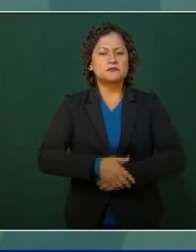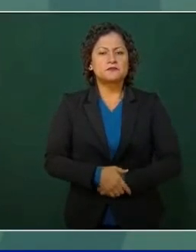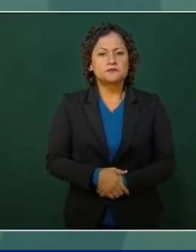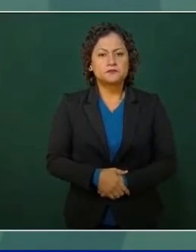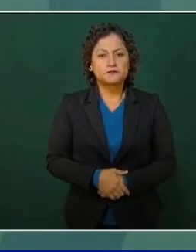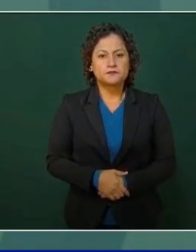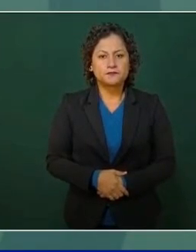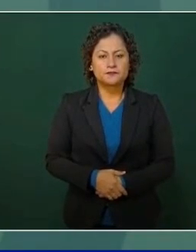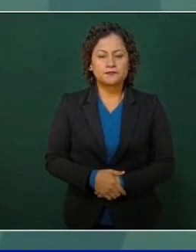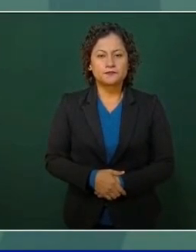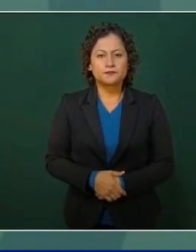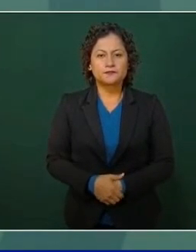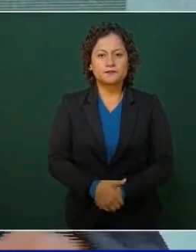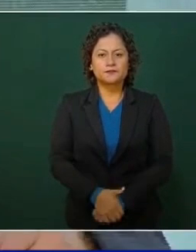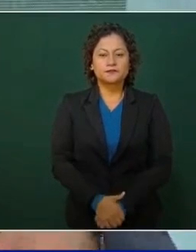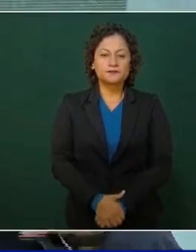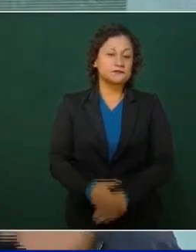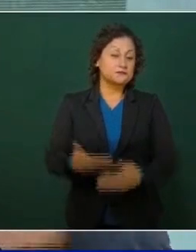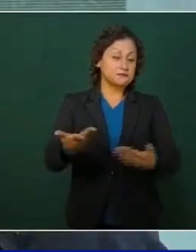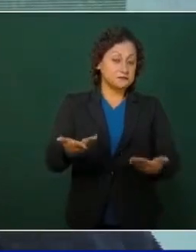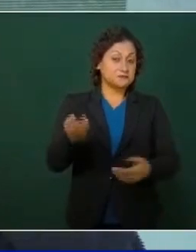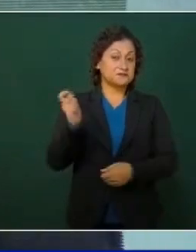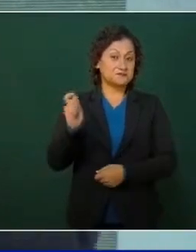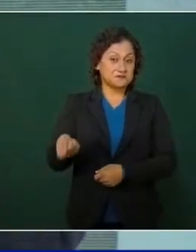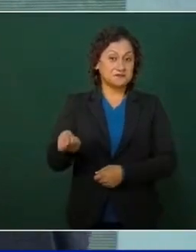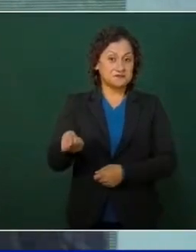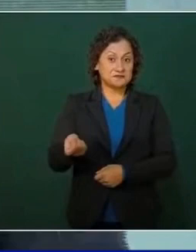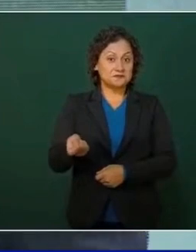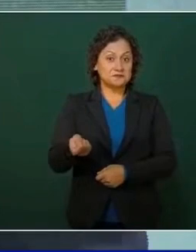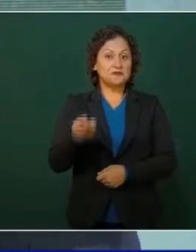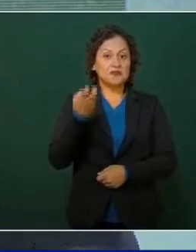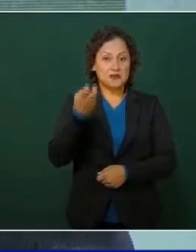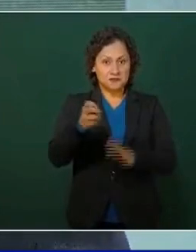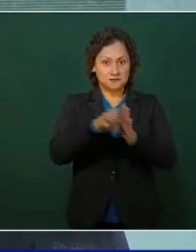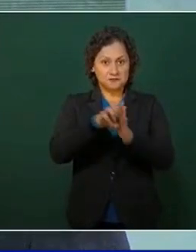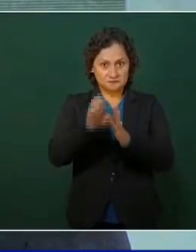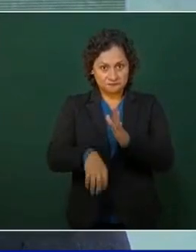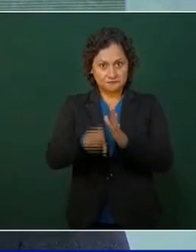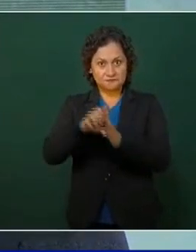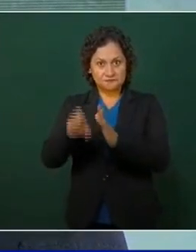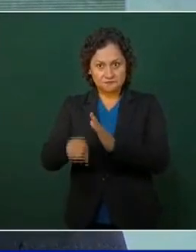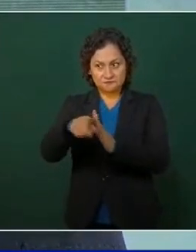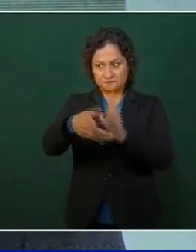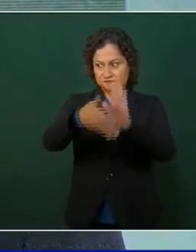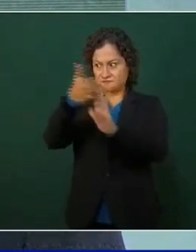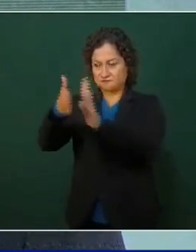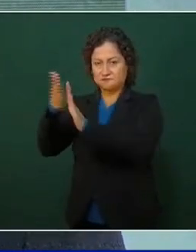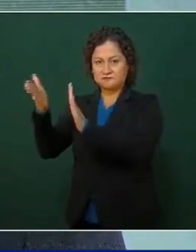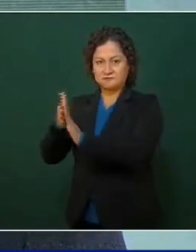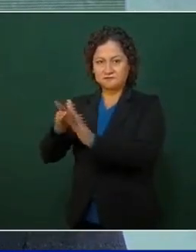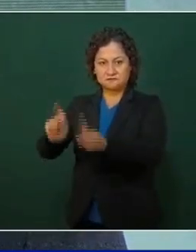Todo esto hecho por los ingenieros militares,